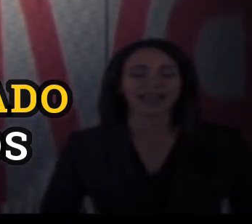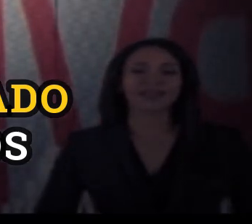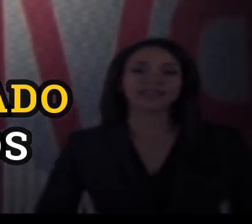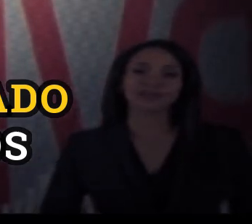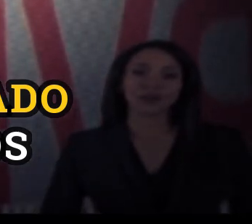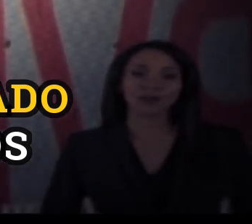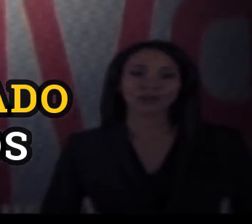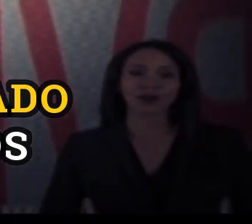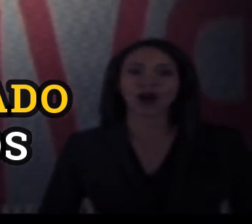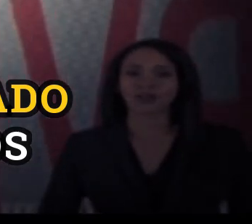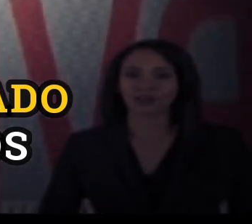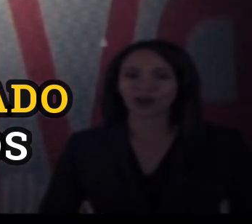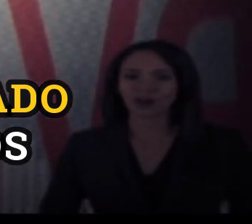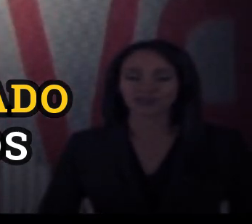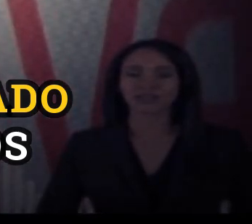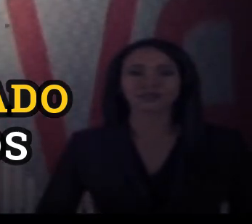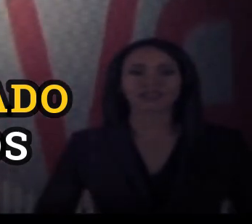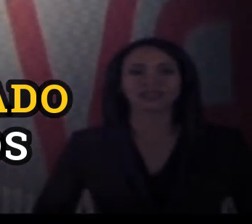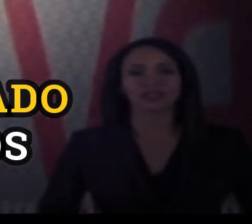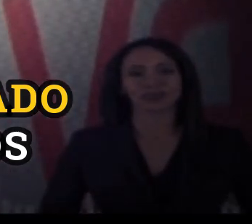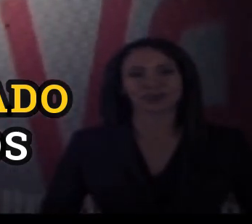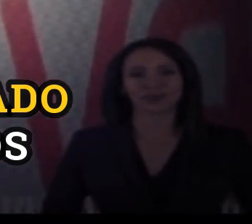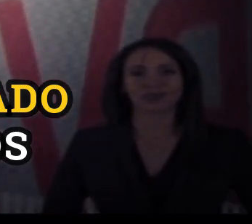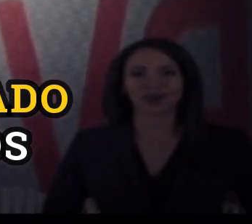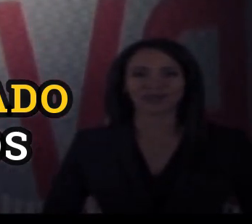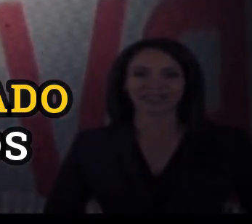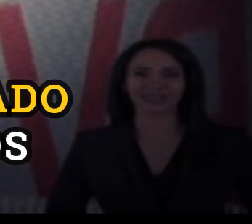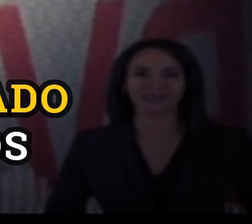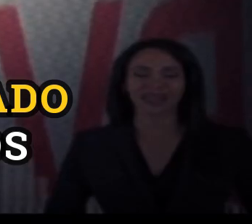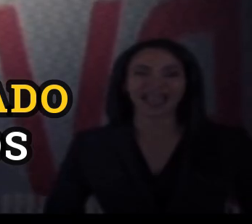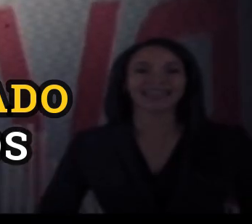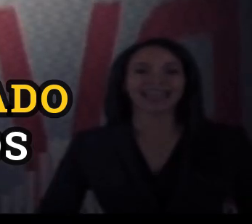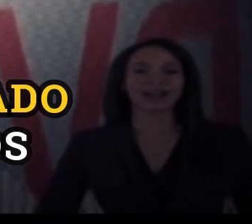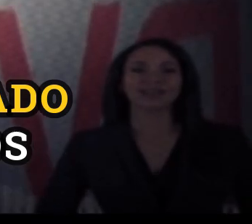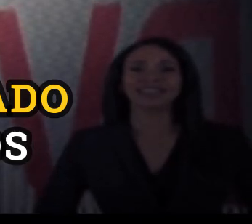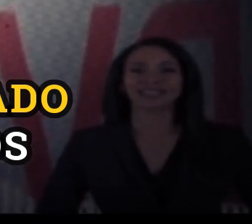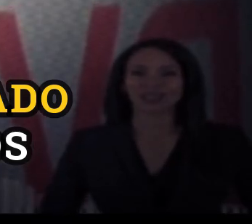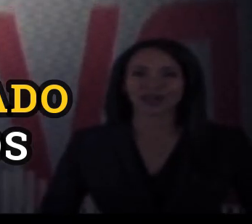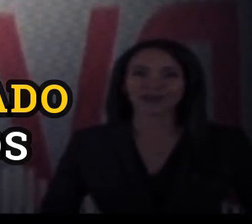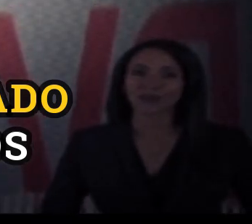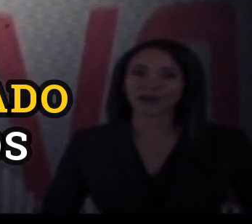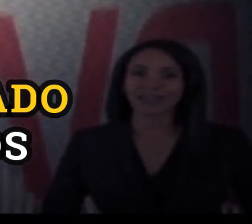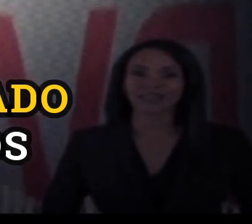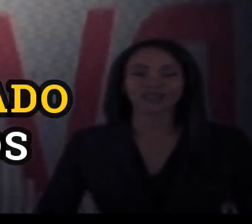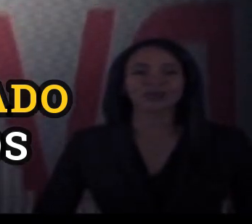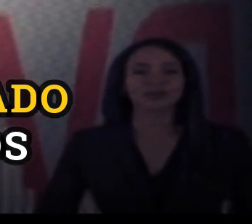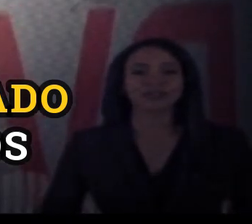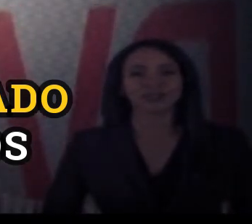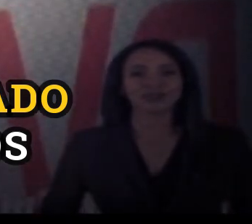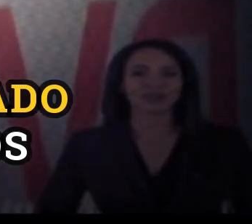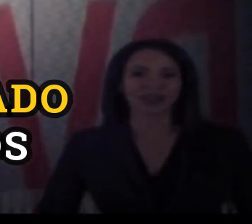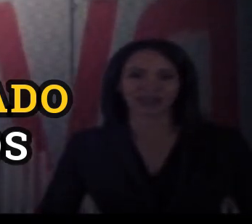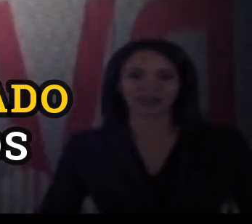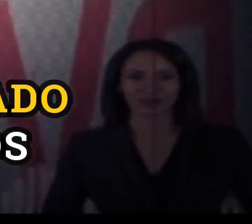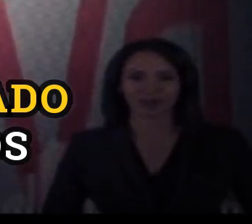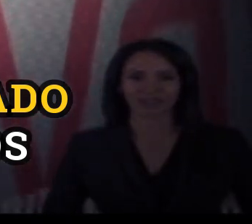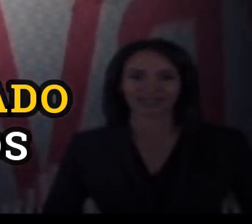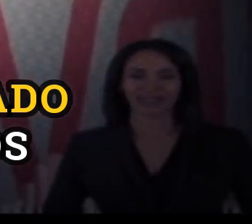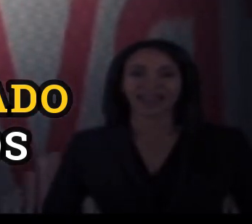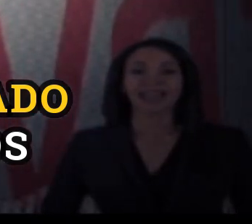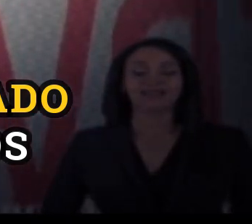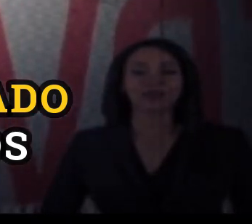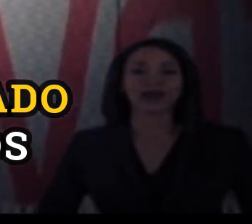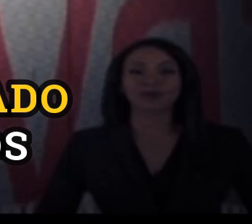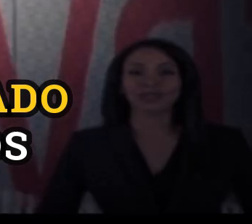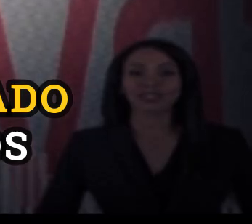precisarle este seguro de salud los provee el propio congreso lo paga usted como parte de su sueldo lo que dice el congresista es que ellos pueden atenderse en